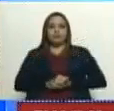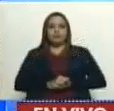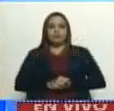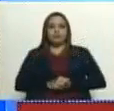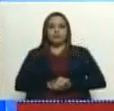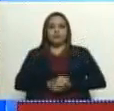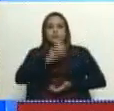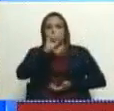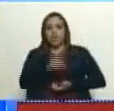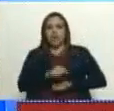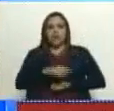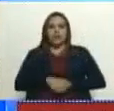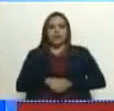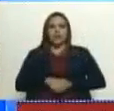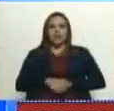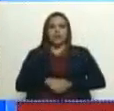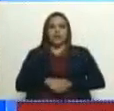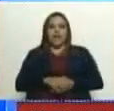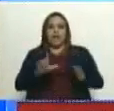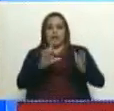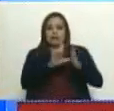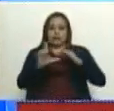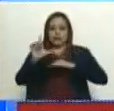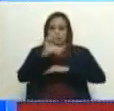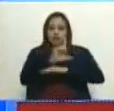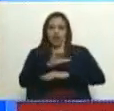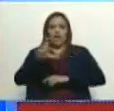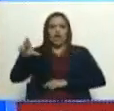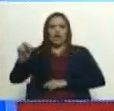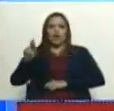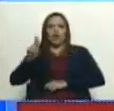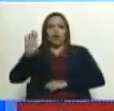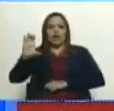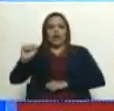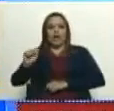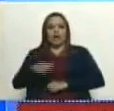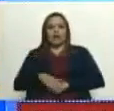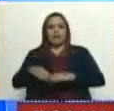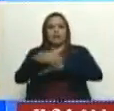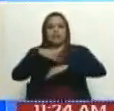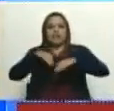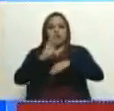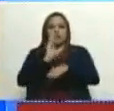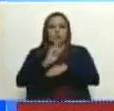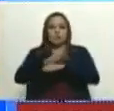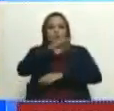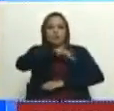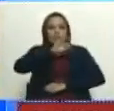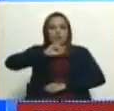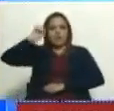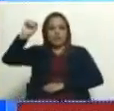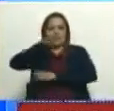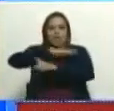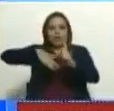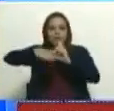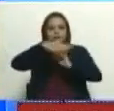Al ciudadano licenciado Josué Lorca, ministro de Ecosocialismo.